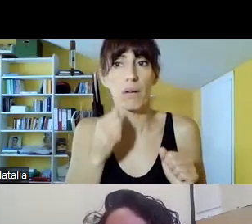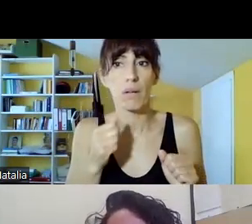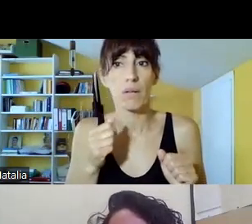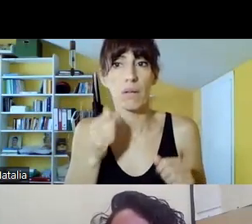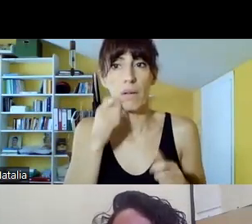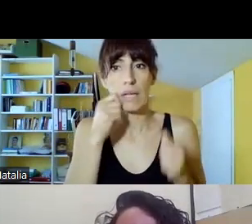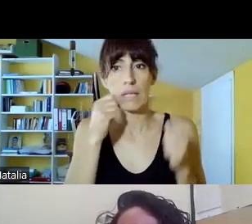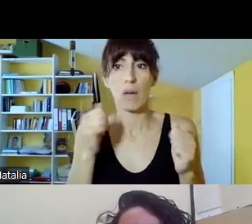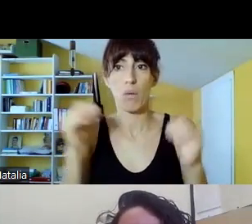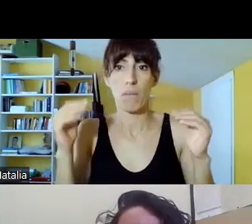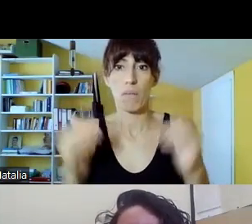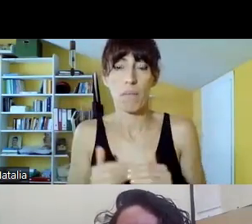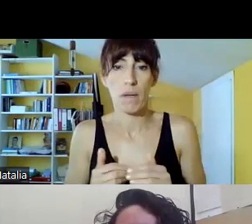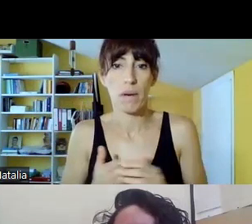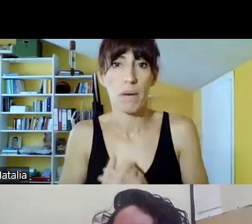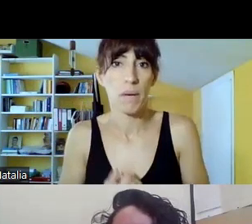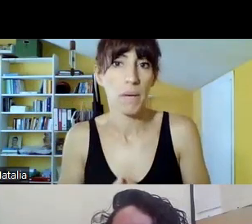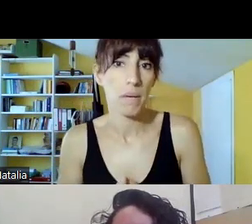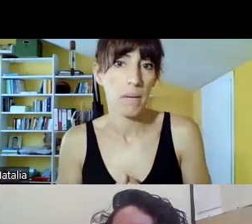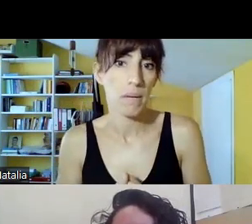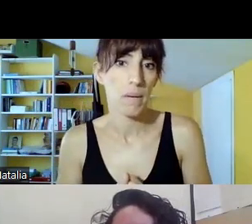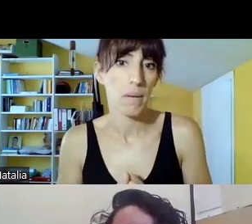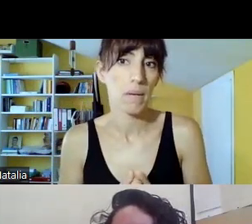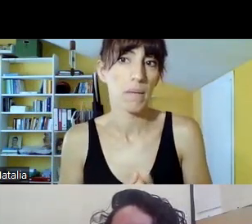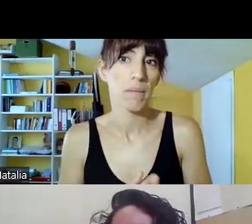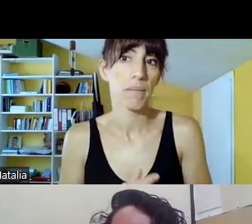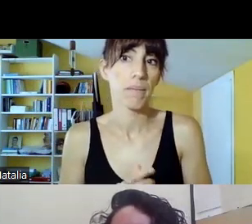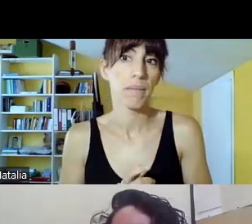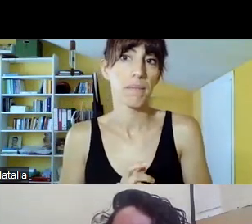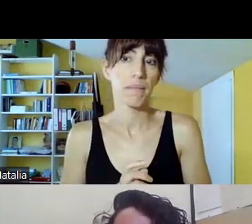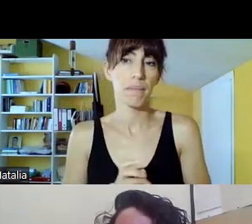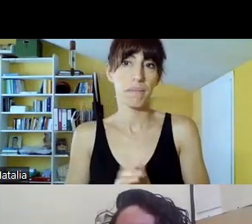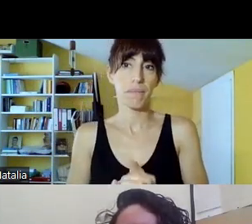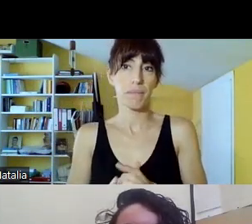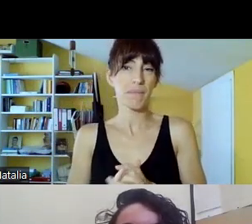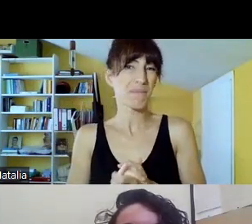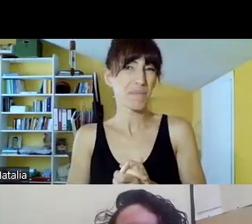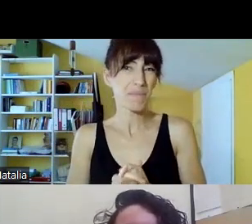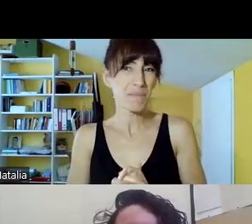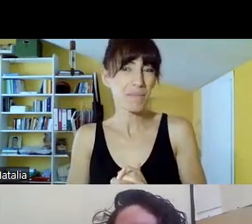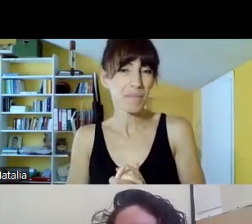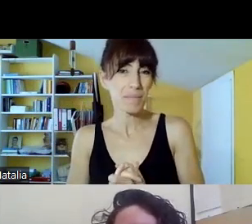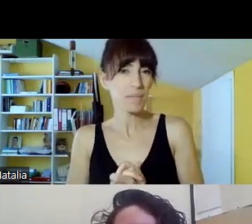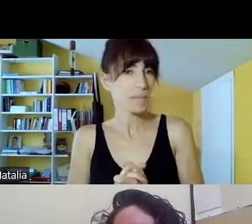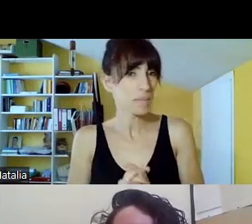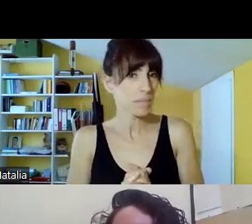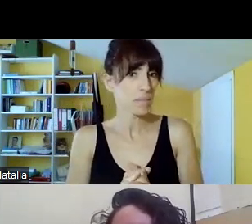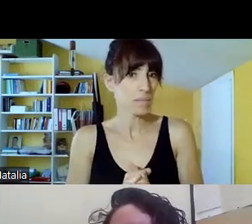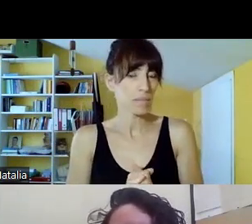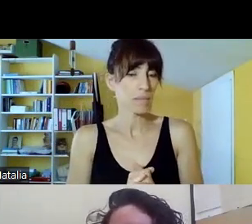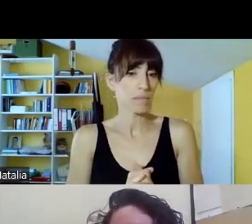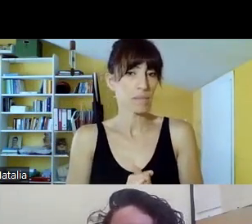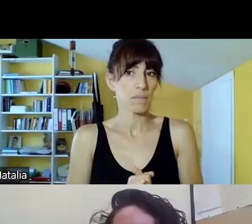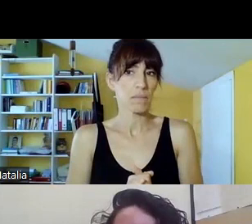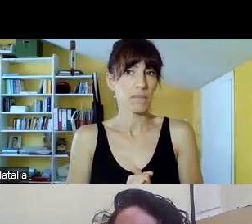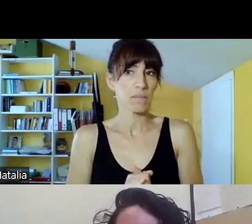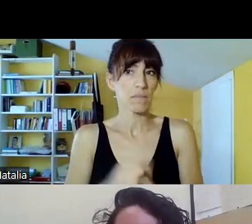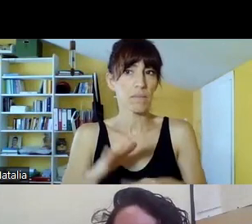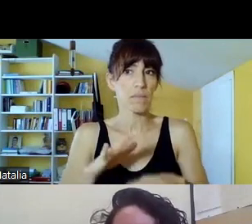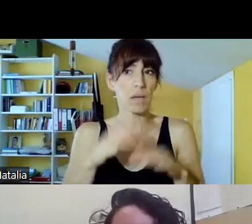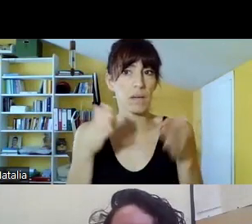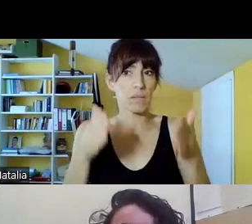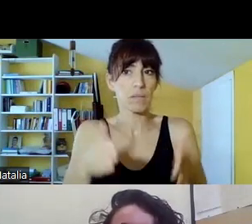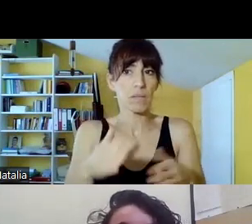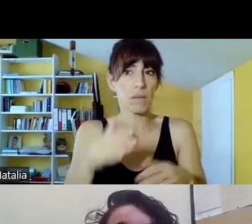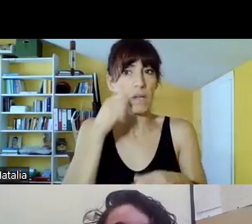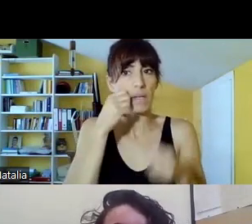menor. Si tú quieres entrabarte del todo, empieza a mirar que... Para centrarnos en la salud mental, que es sobre lo que